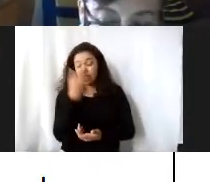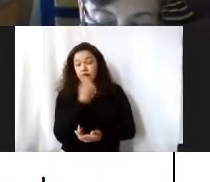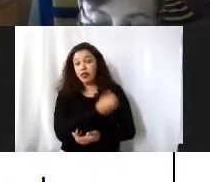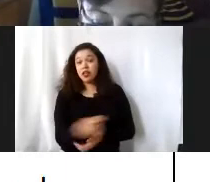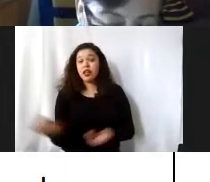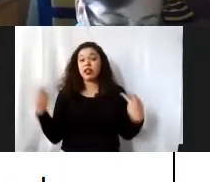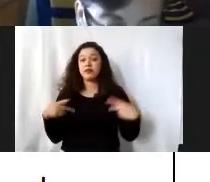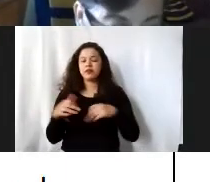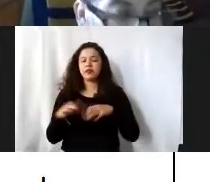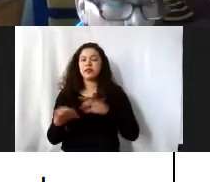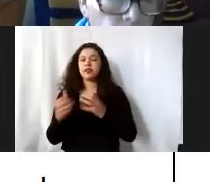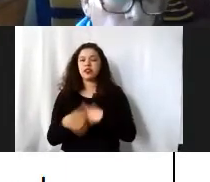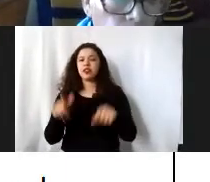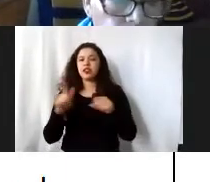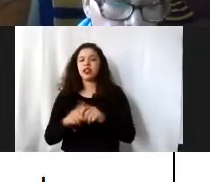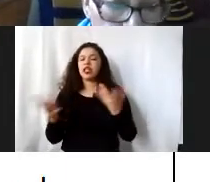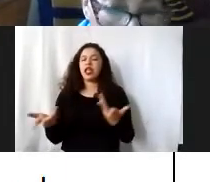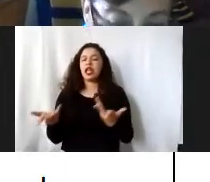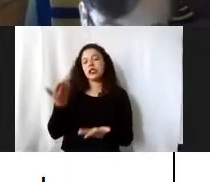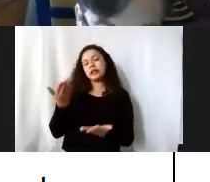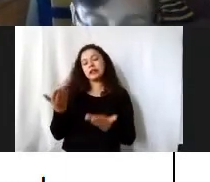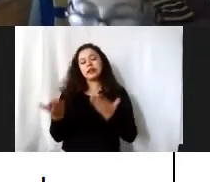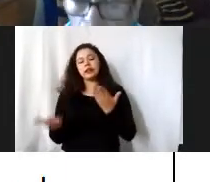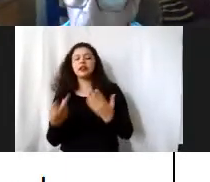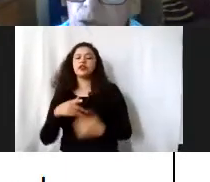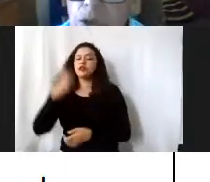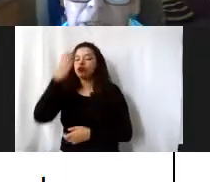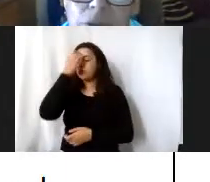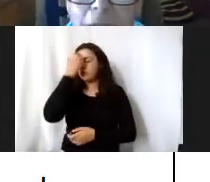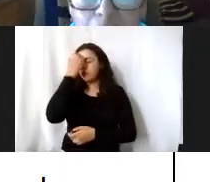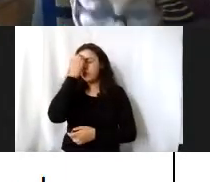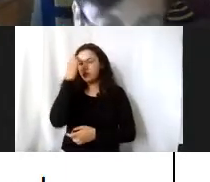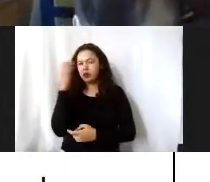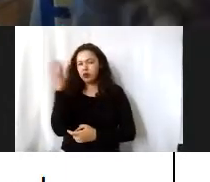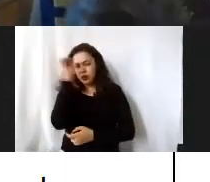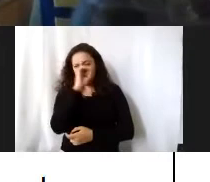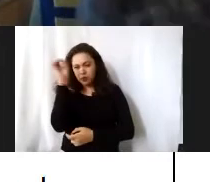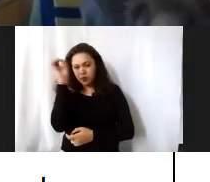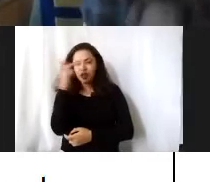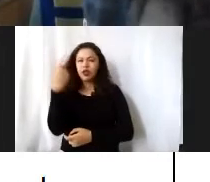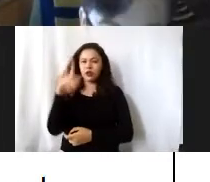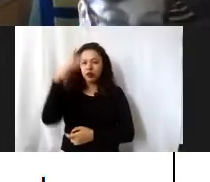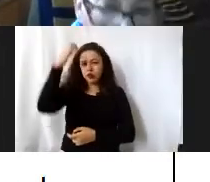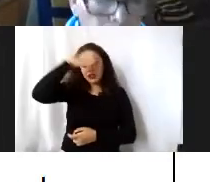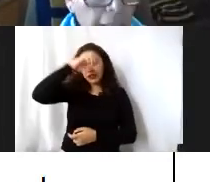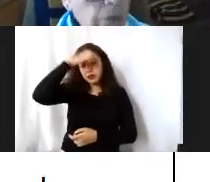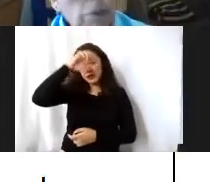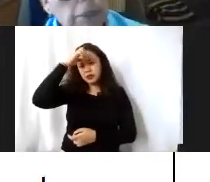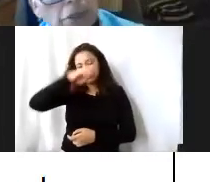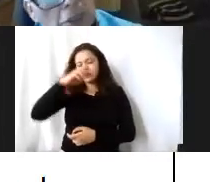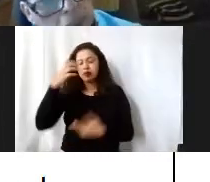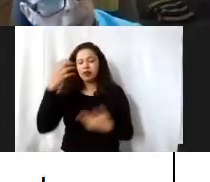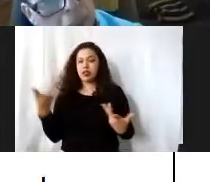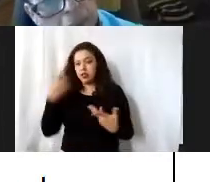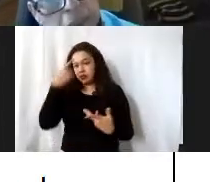social, donde va a poner en juego todo su conocimiento, toda su experiencia, incluso para en un